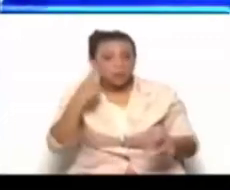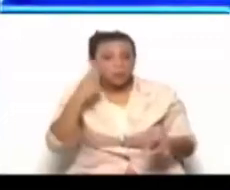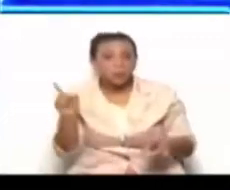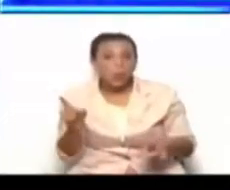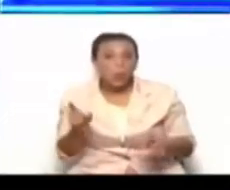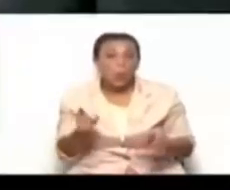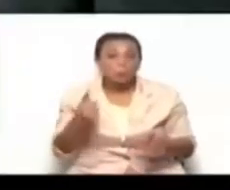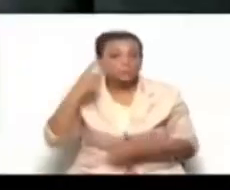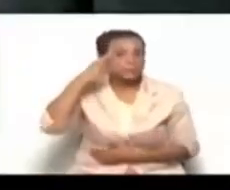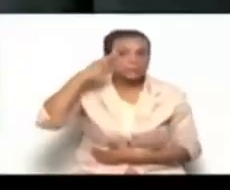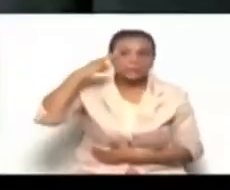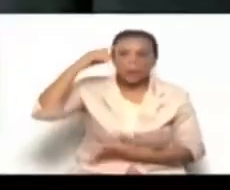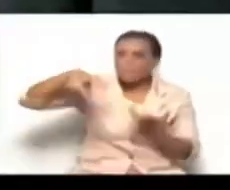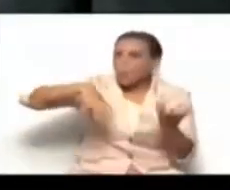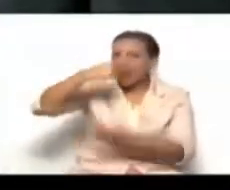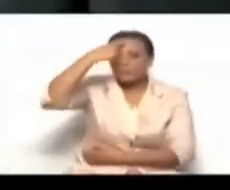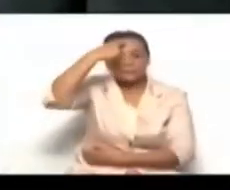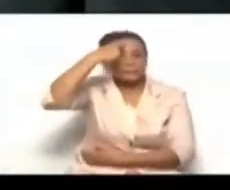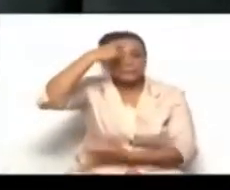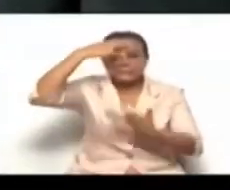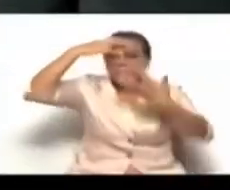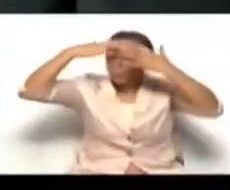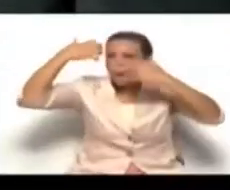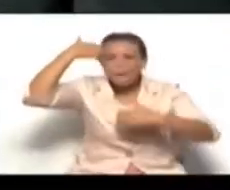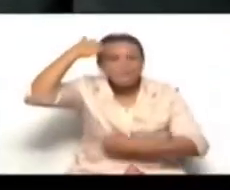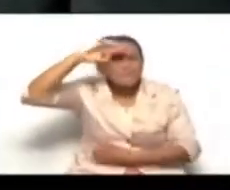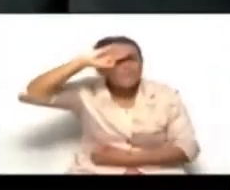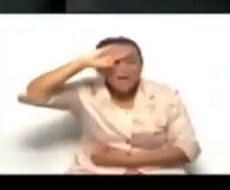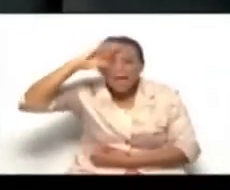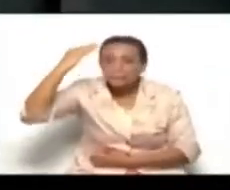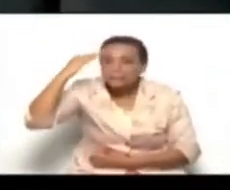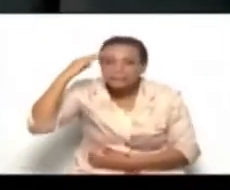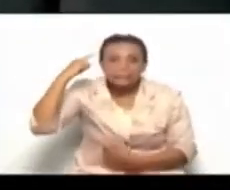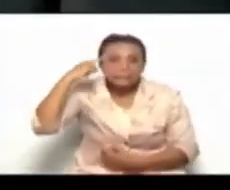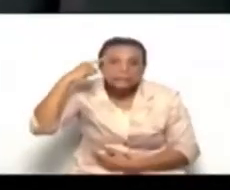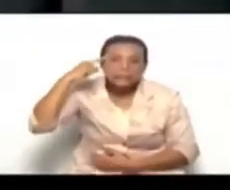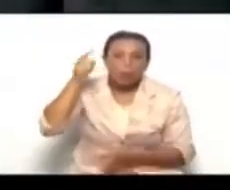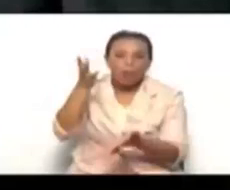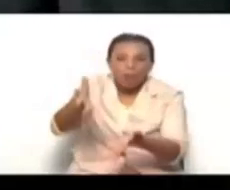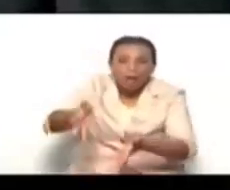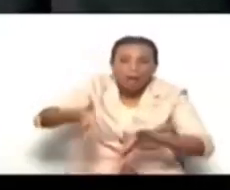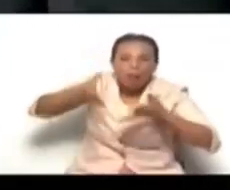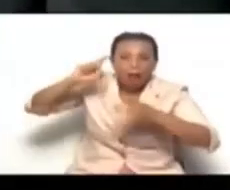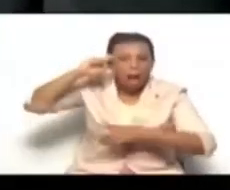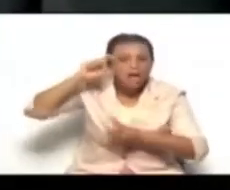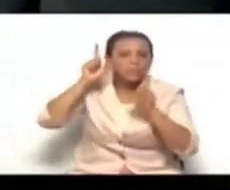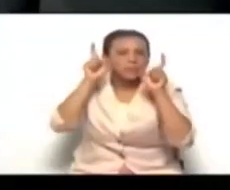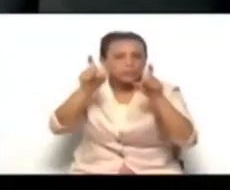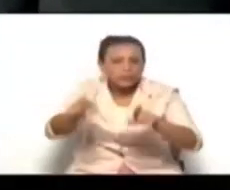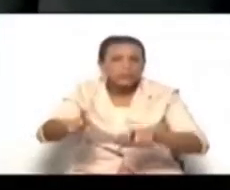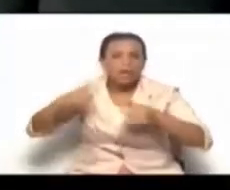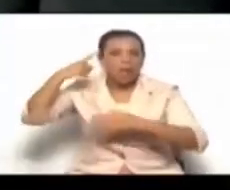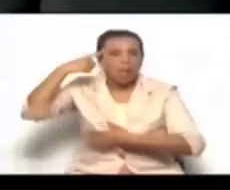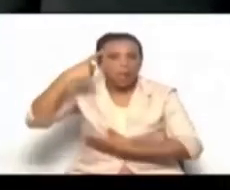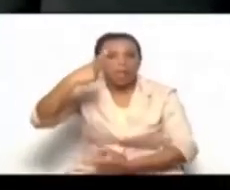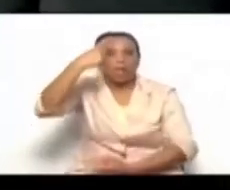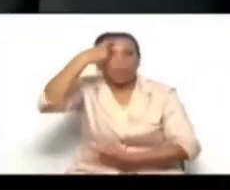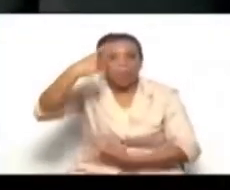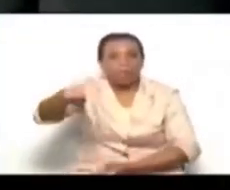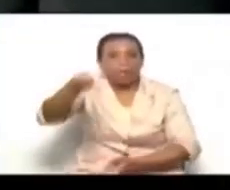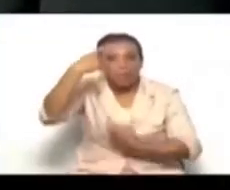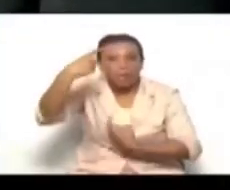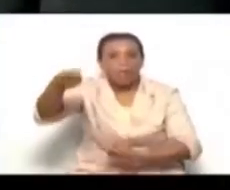un psicótico, un enfermo, que lo venían cultivando desde hace años. Y